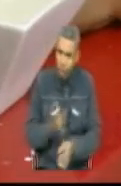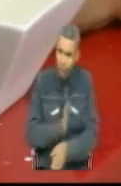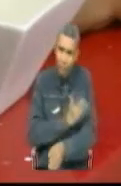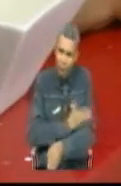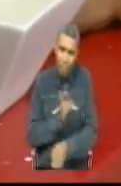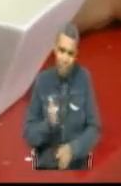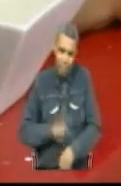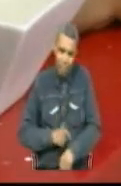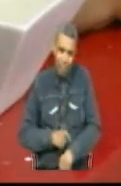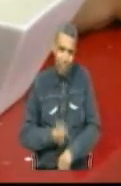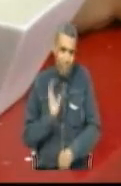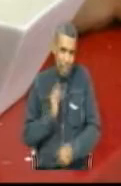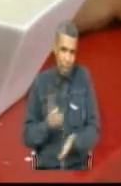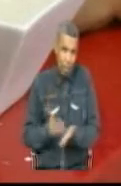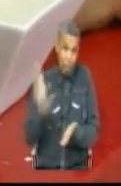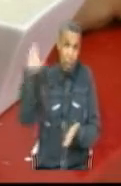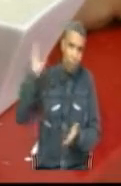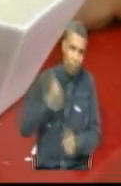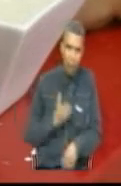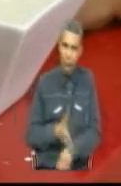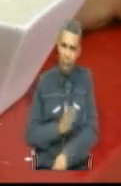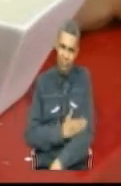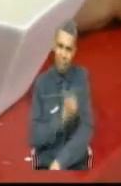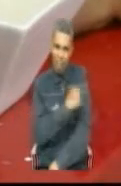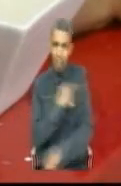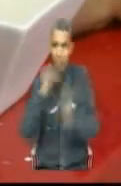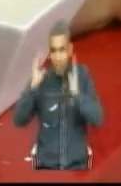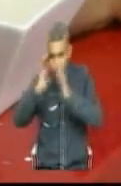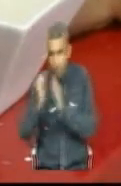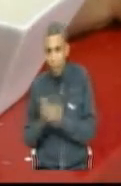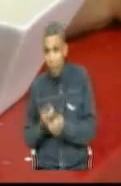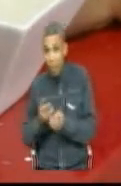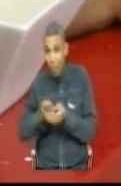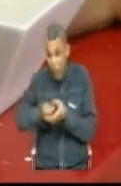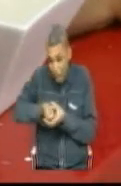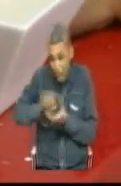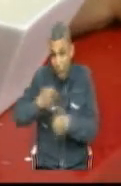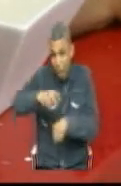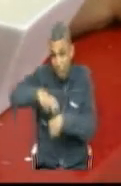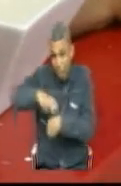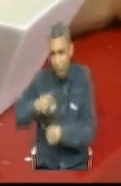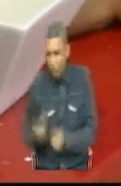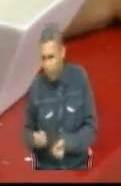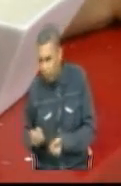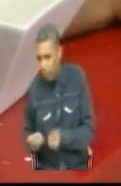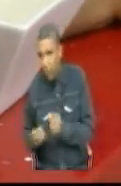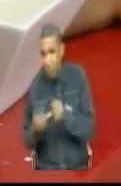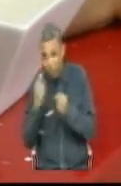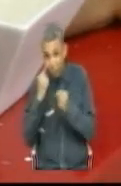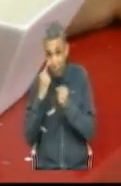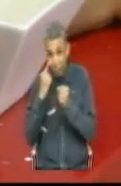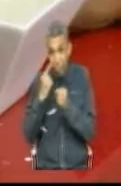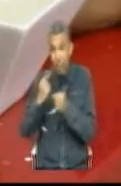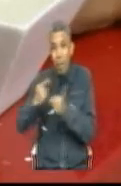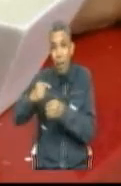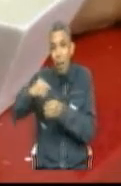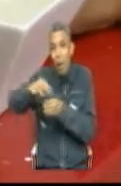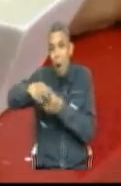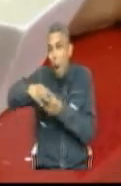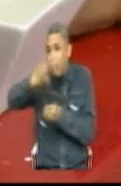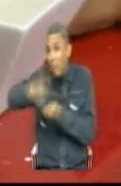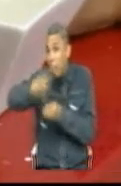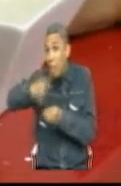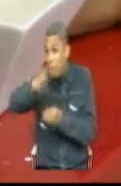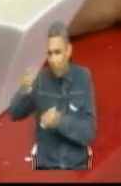ensalada desde tu preparación no dejándola momentico la de wilson desde tu preparación tenemos aquí entonces una mezcla de la